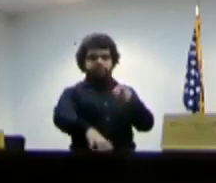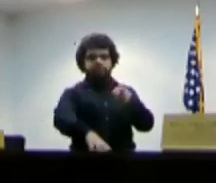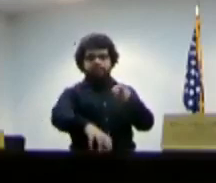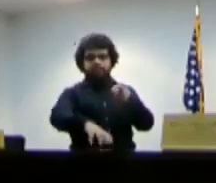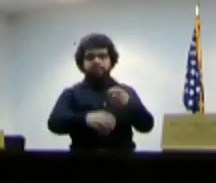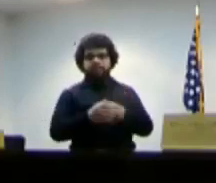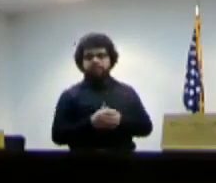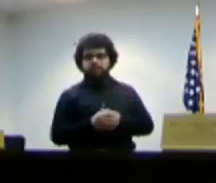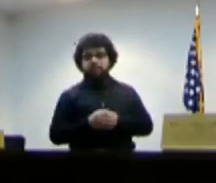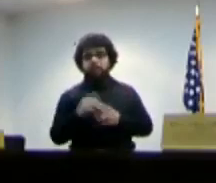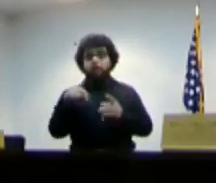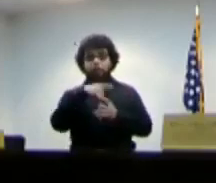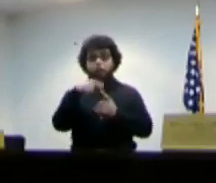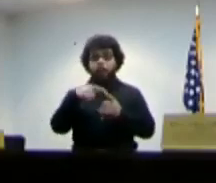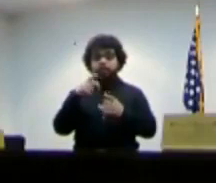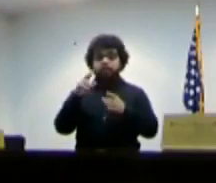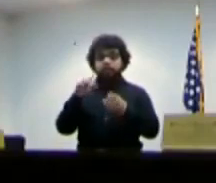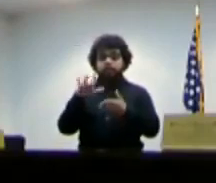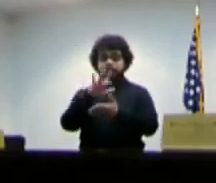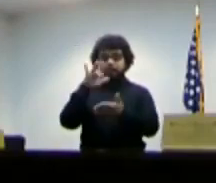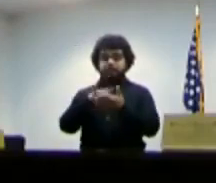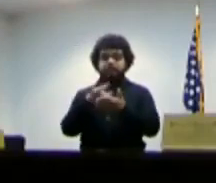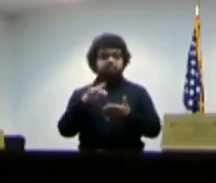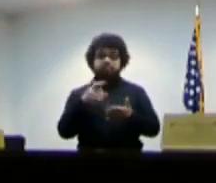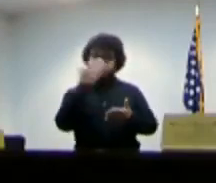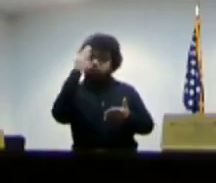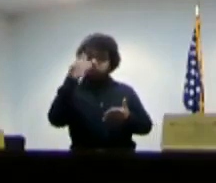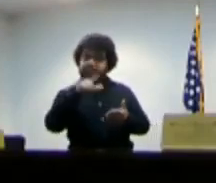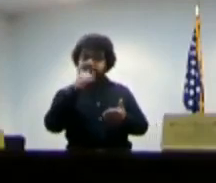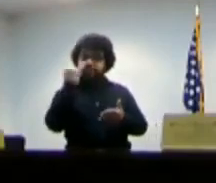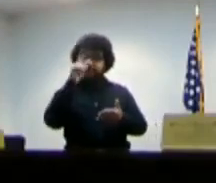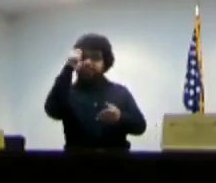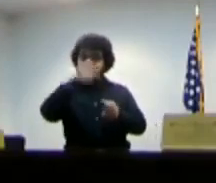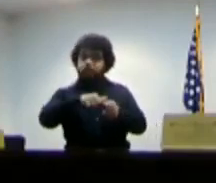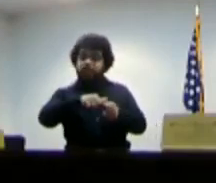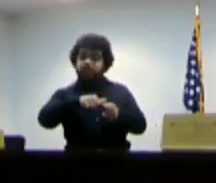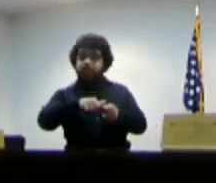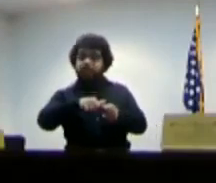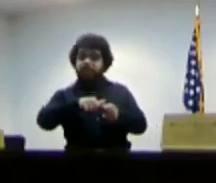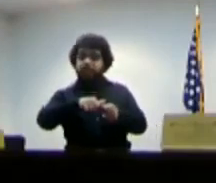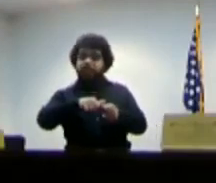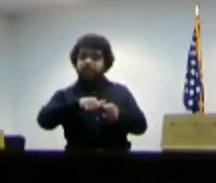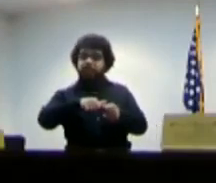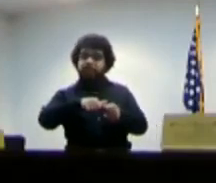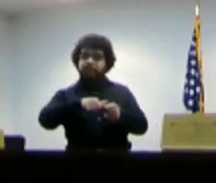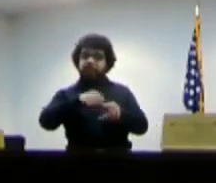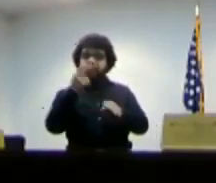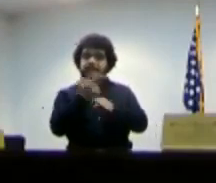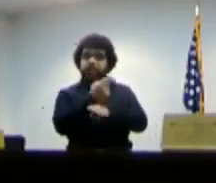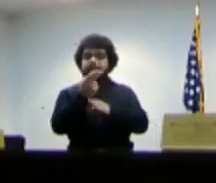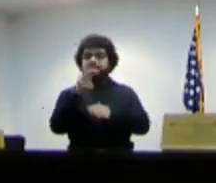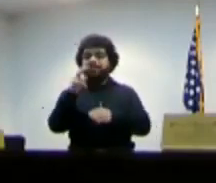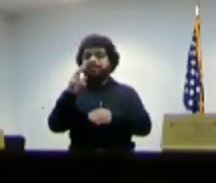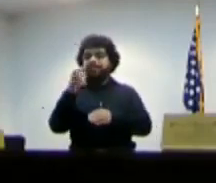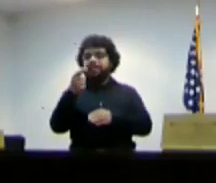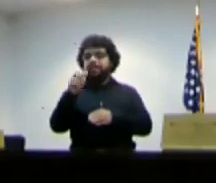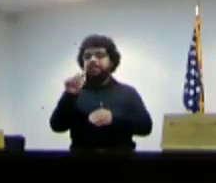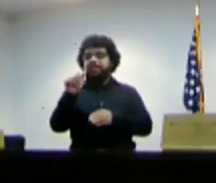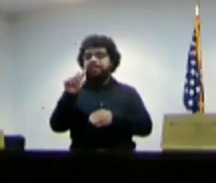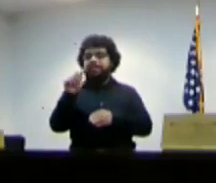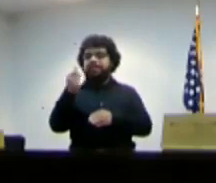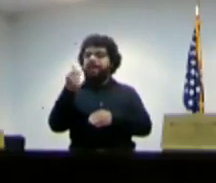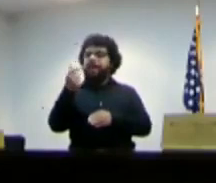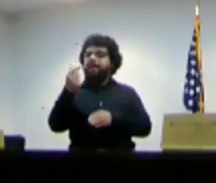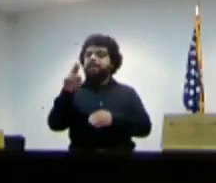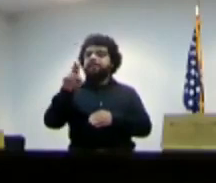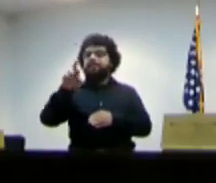Cuando la unidad, no sé si recuerda que yo le explicaba que la unidad de Aguirre, la bomba de alimentación